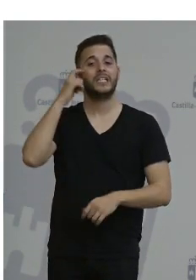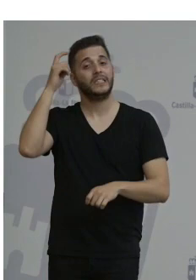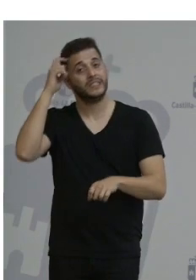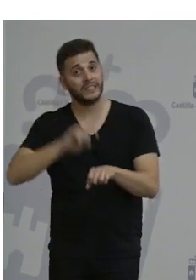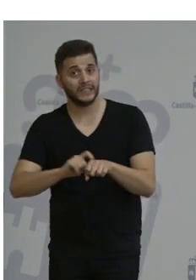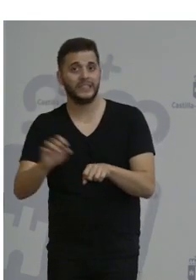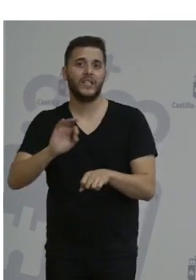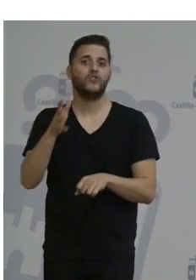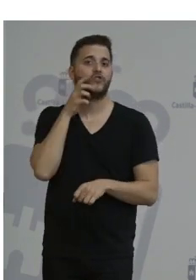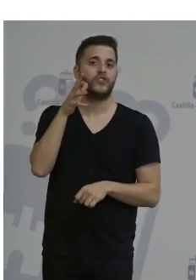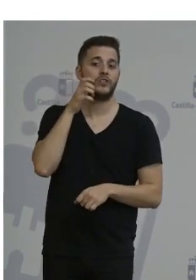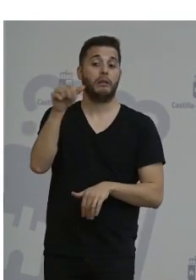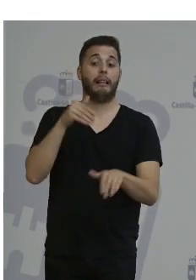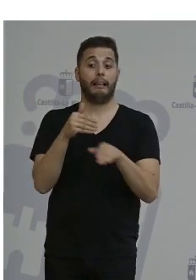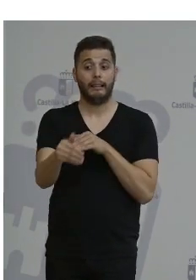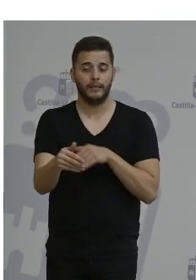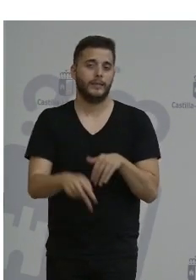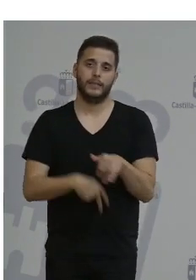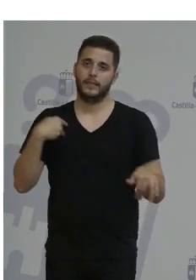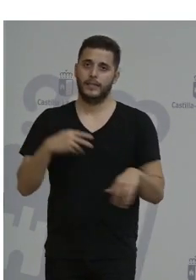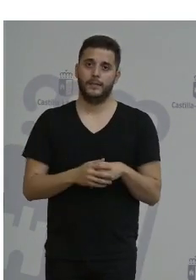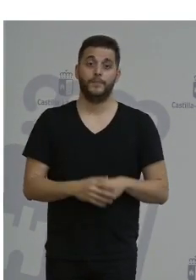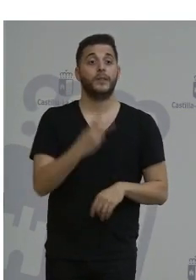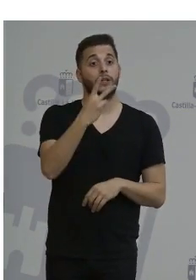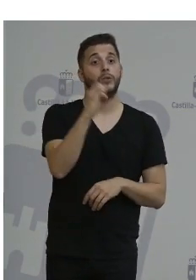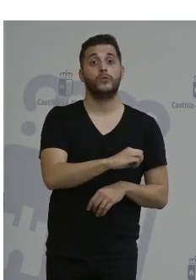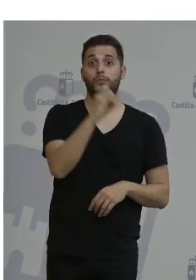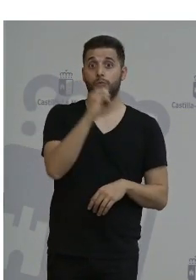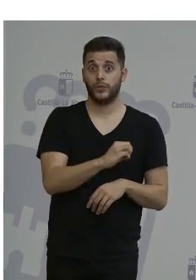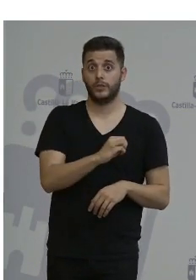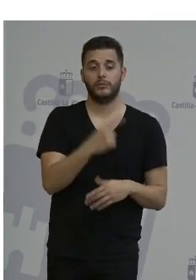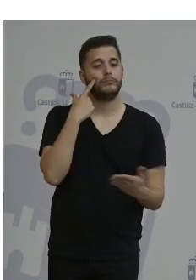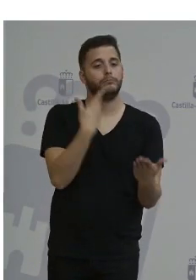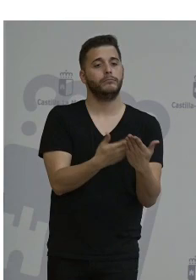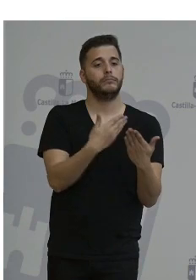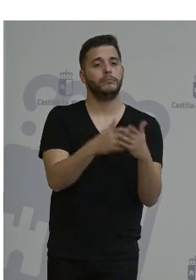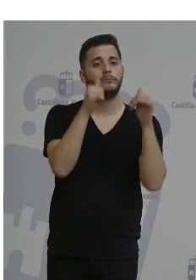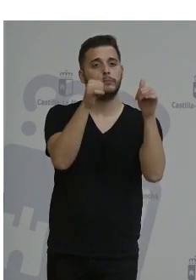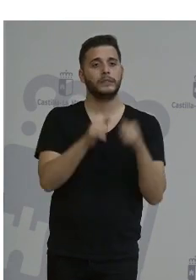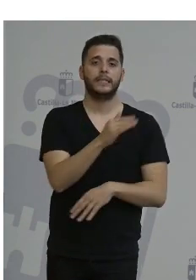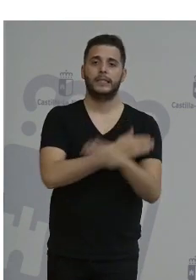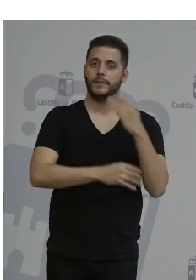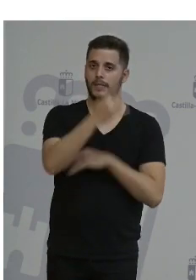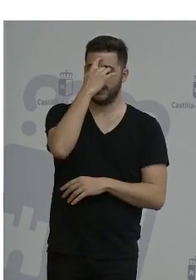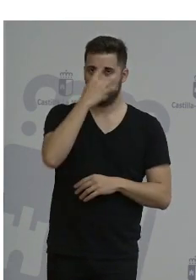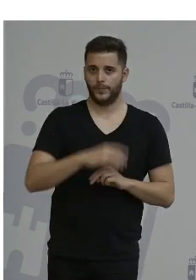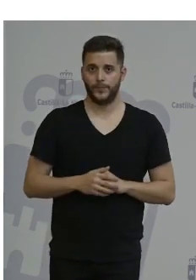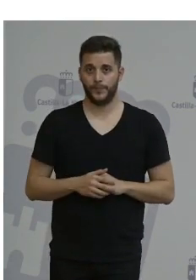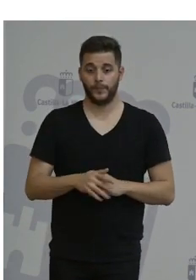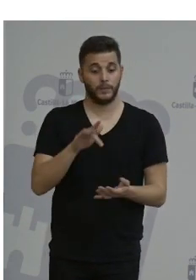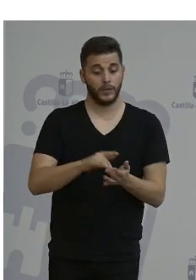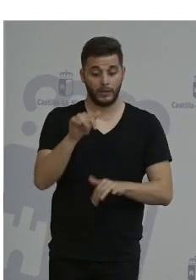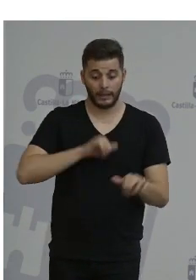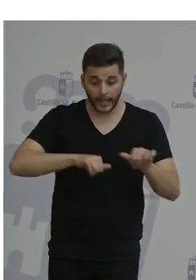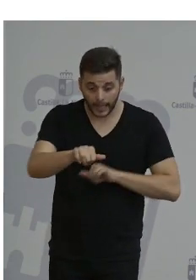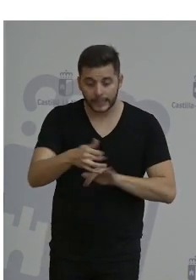adelante, general, y el 2% a las personas que acrediten discapacidad intelectual. Desde este momento se